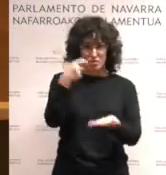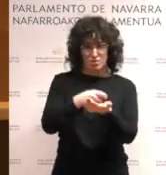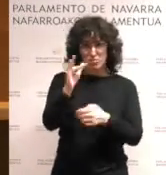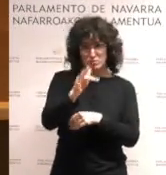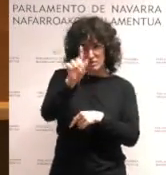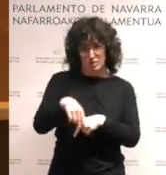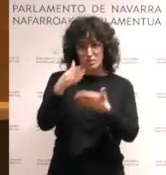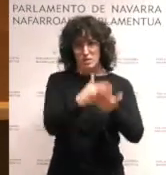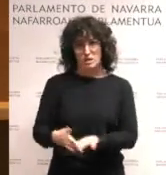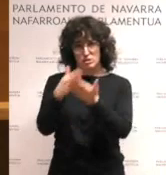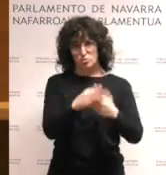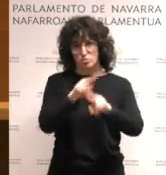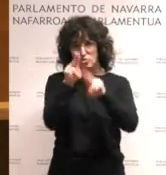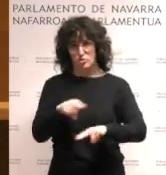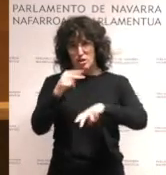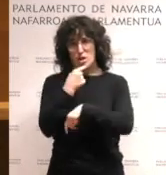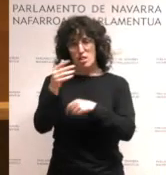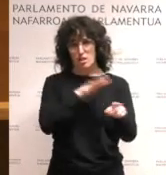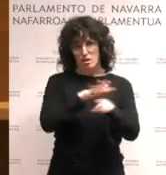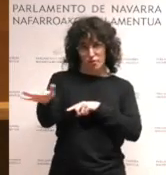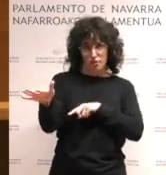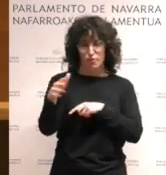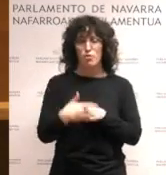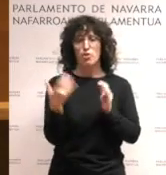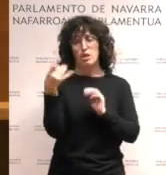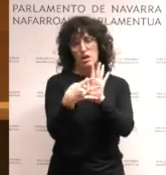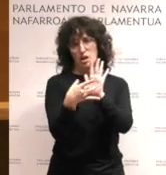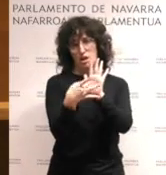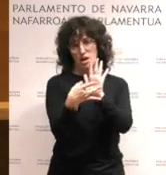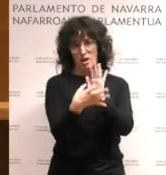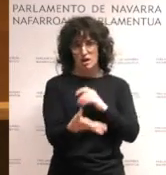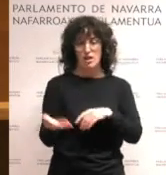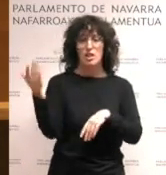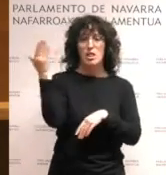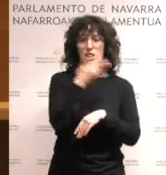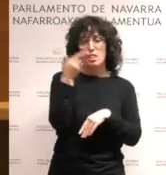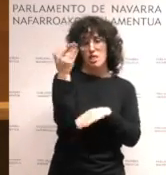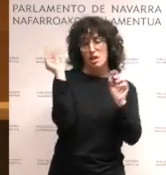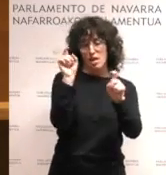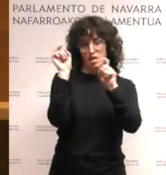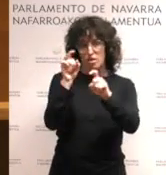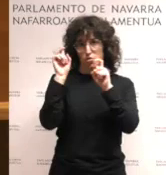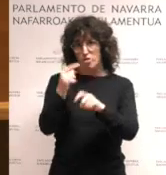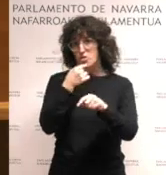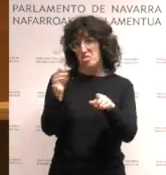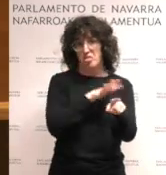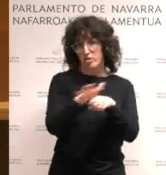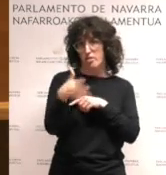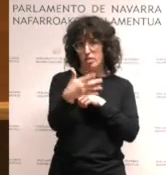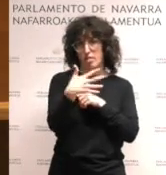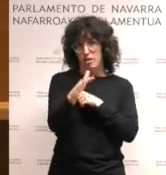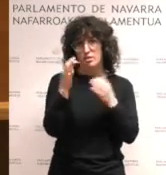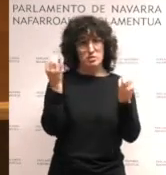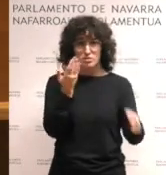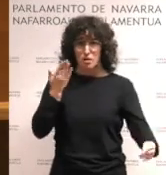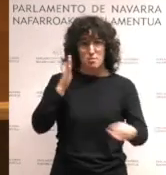cierto, sus efectos en la mejora de la calidad de la educación no tienen un impacto significativo y que la apuesta debería centrarse